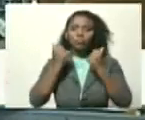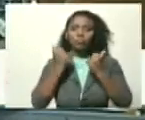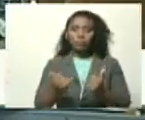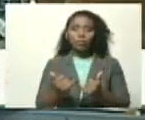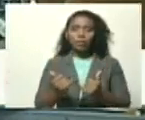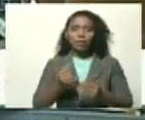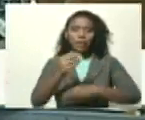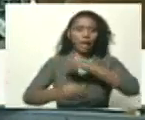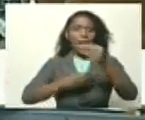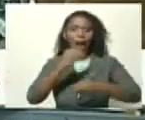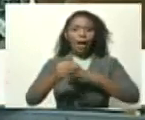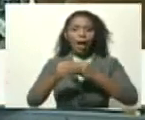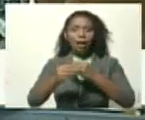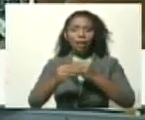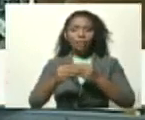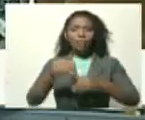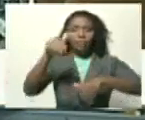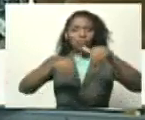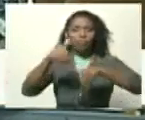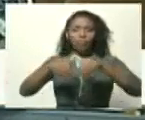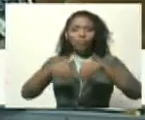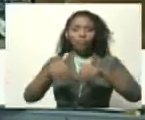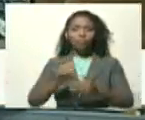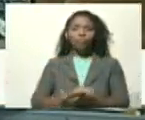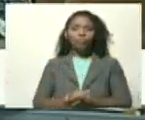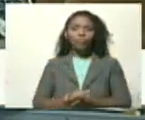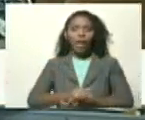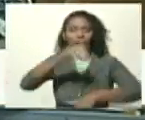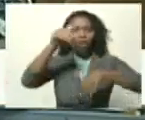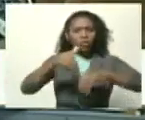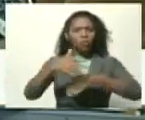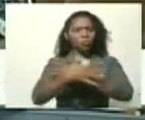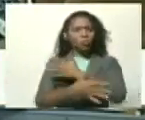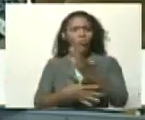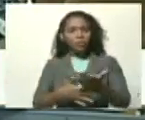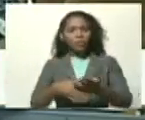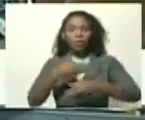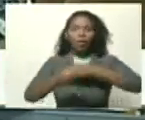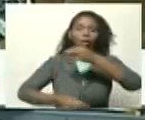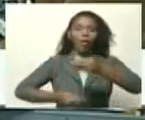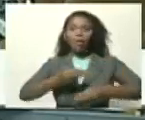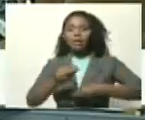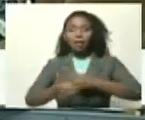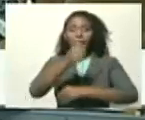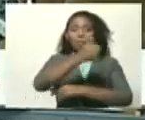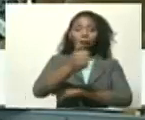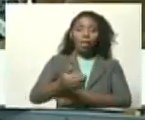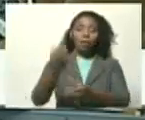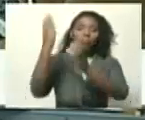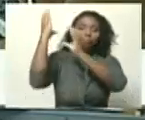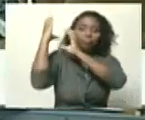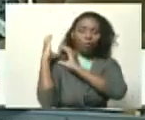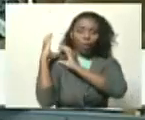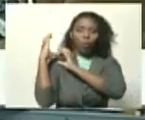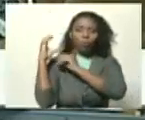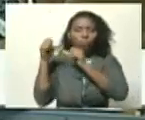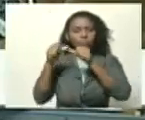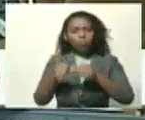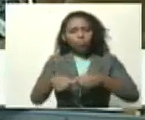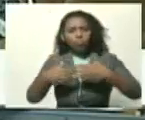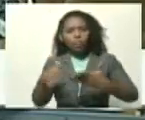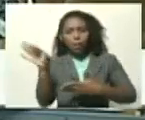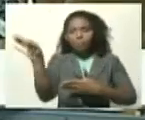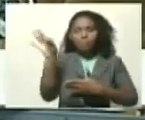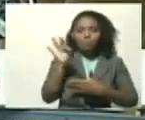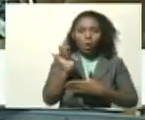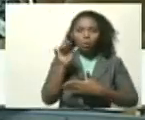será sometida a votación. La votación se hará para cada cargo, quedando elegido